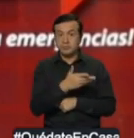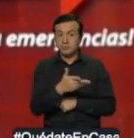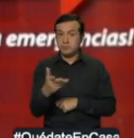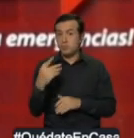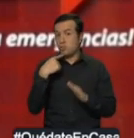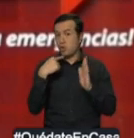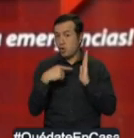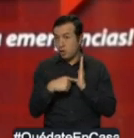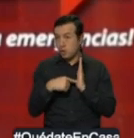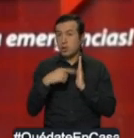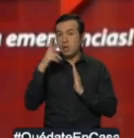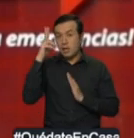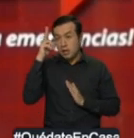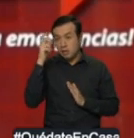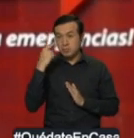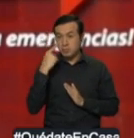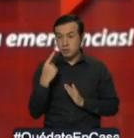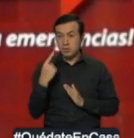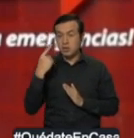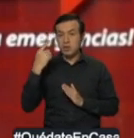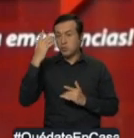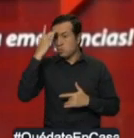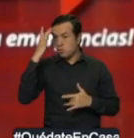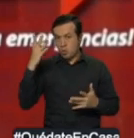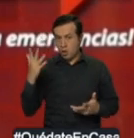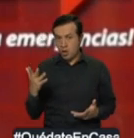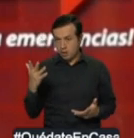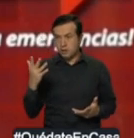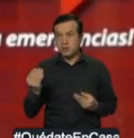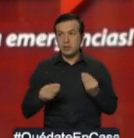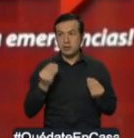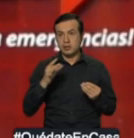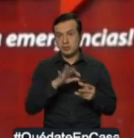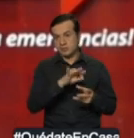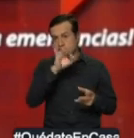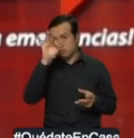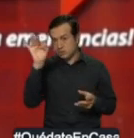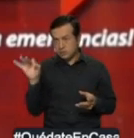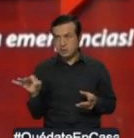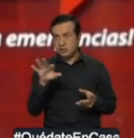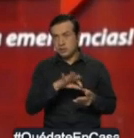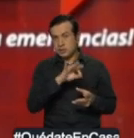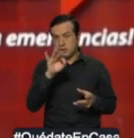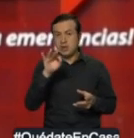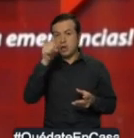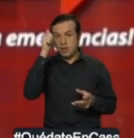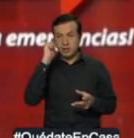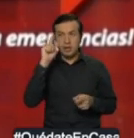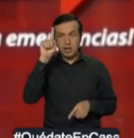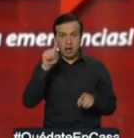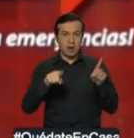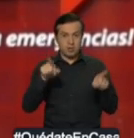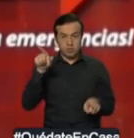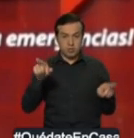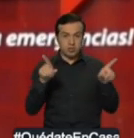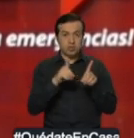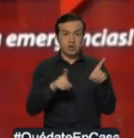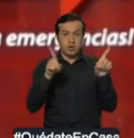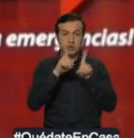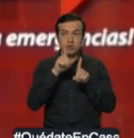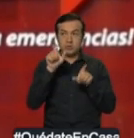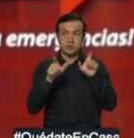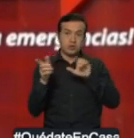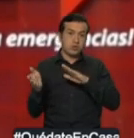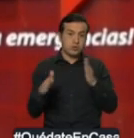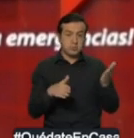están en sospecha la prueba sale negativo por ejemplo se reclasifican y es lo que pasó el día de ayer con algunos datos sobre defunciones